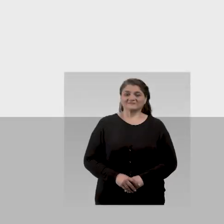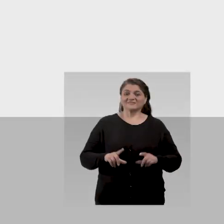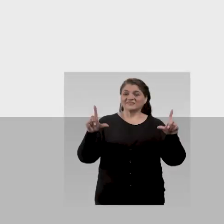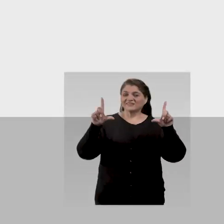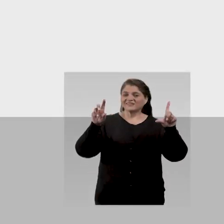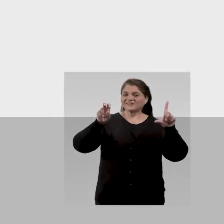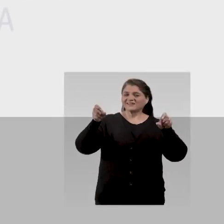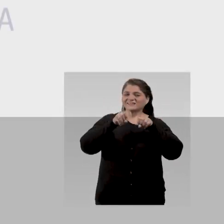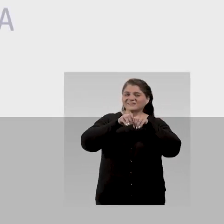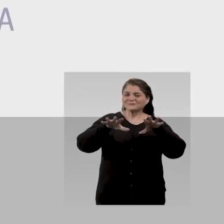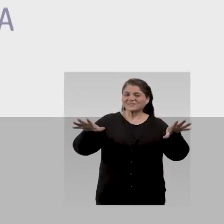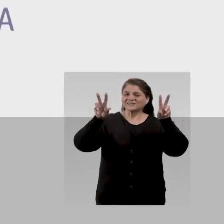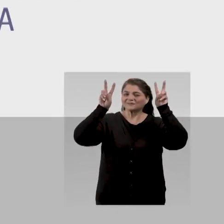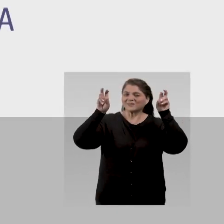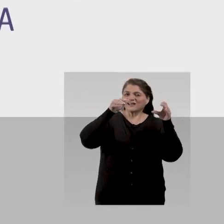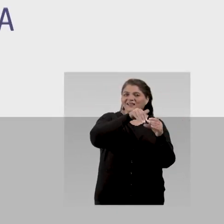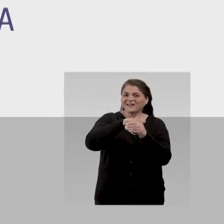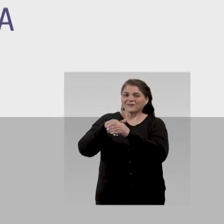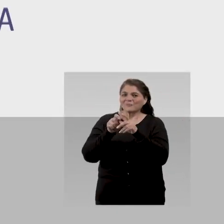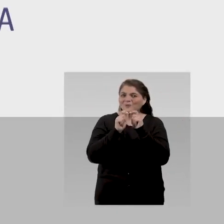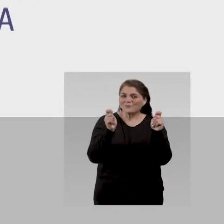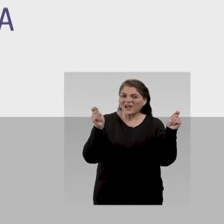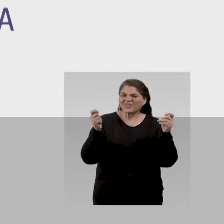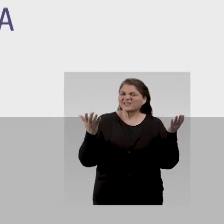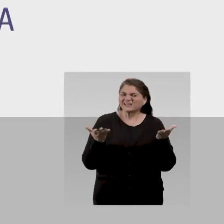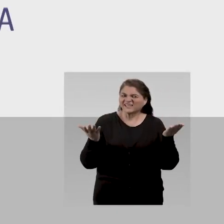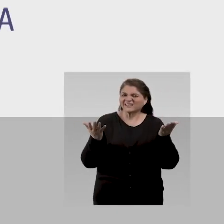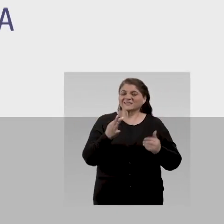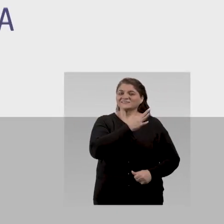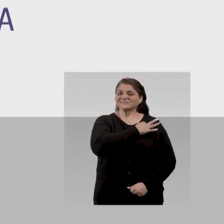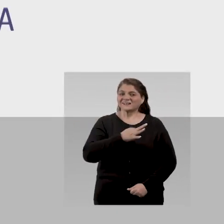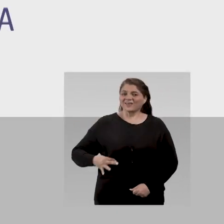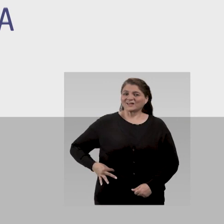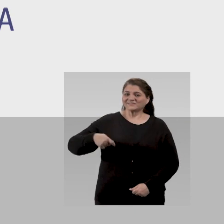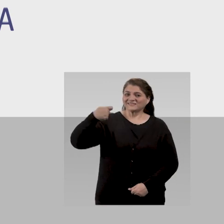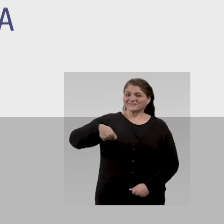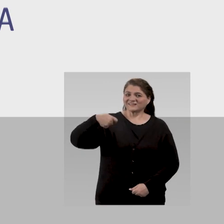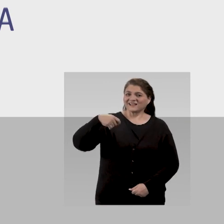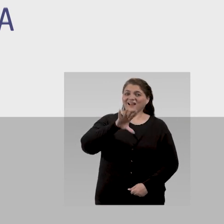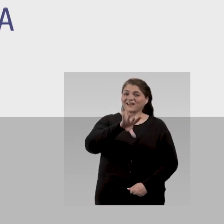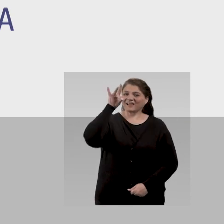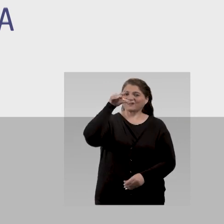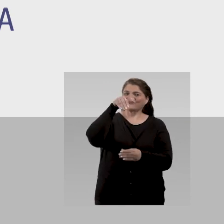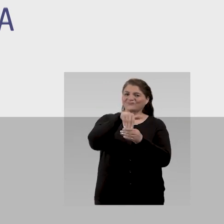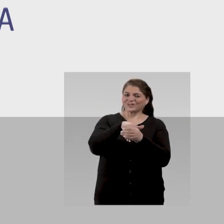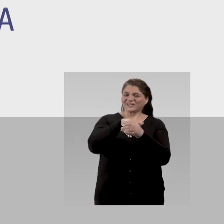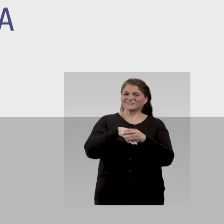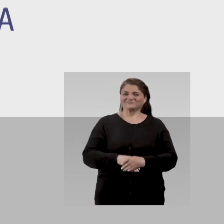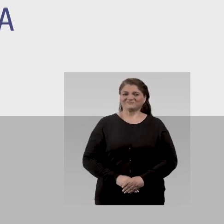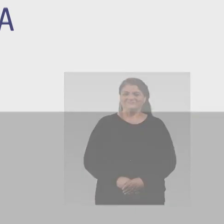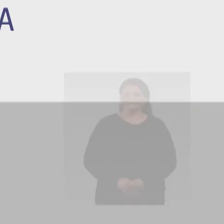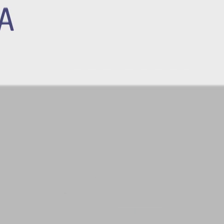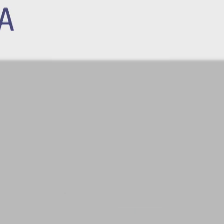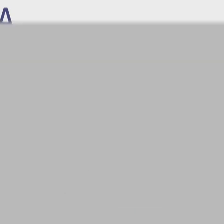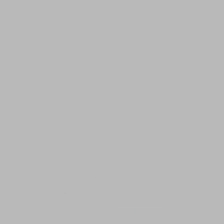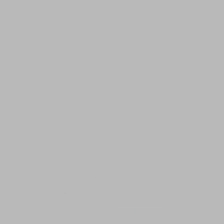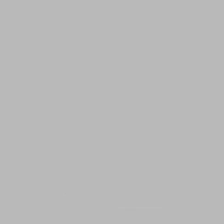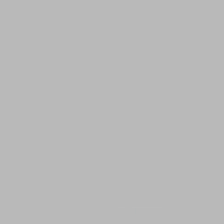Los canales de televisión transmitirán conjuntamente la franja electoral correspondiente a la elección parlamentaria.